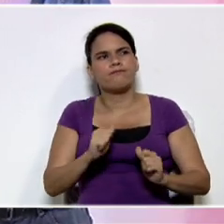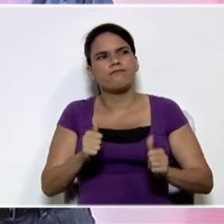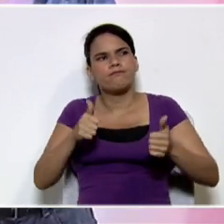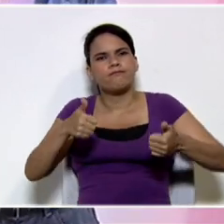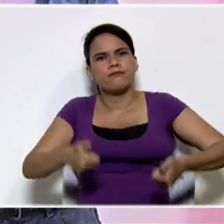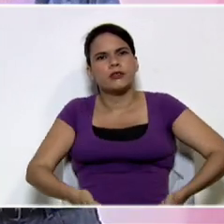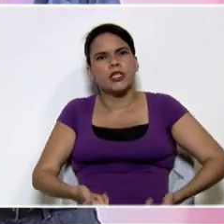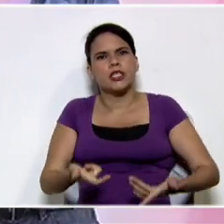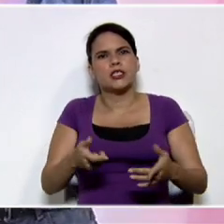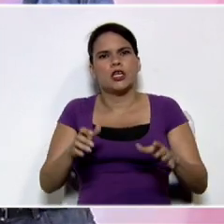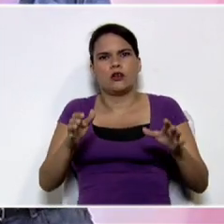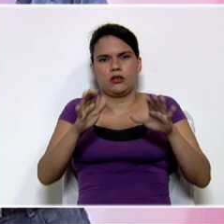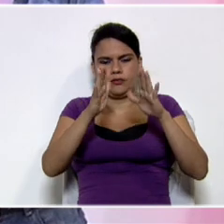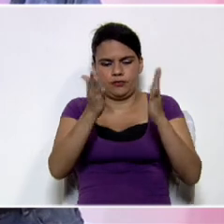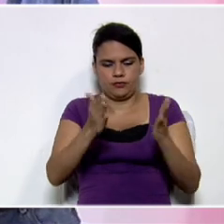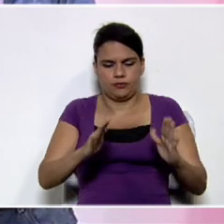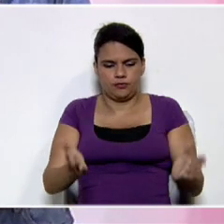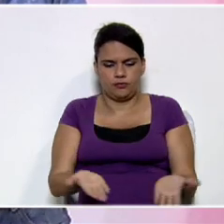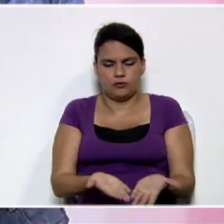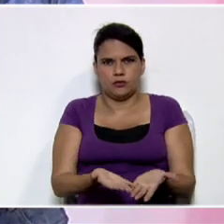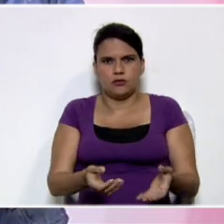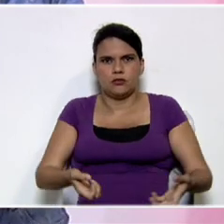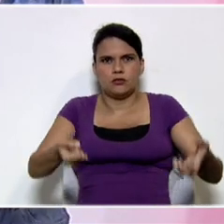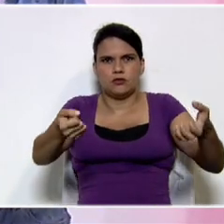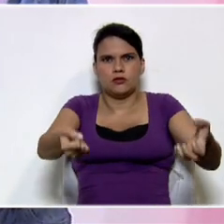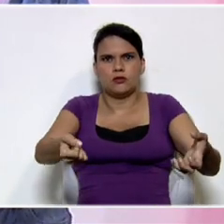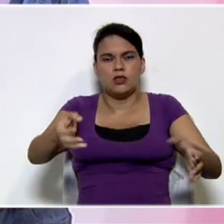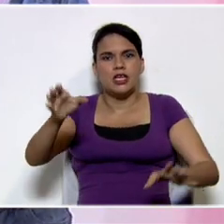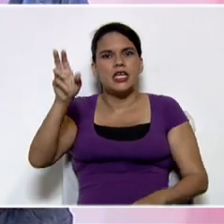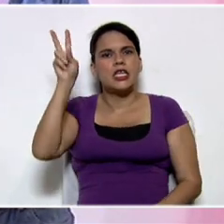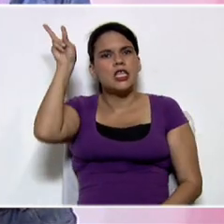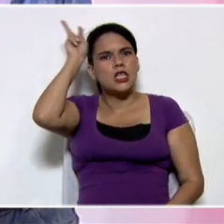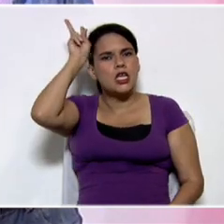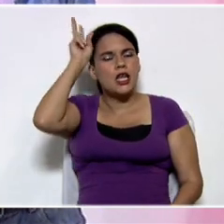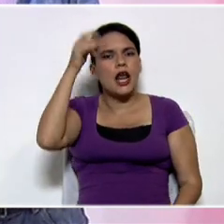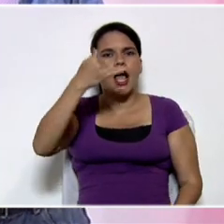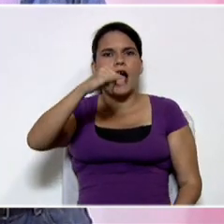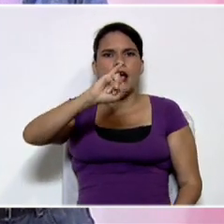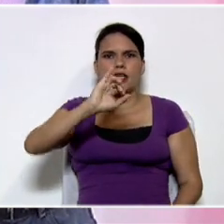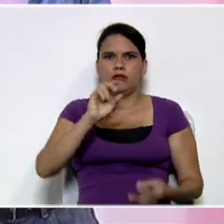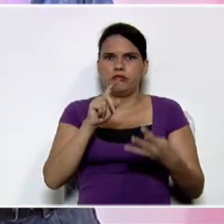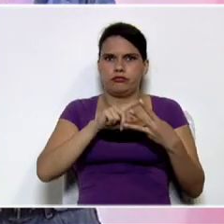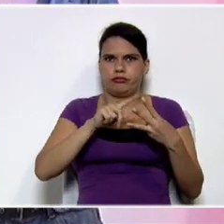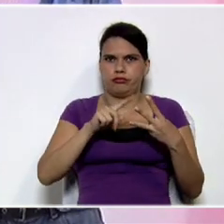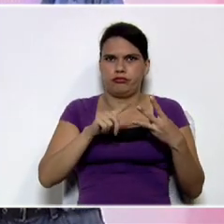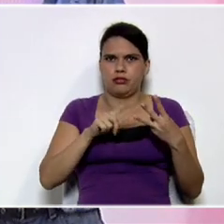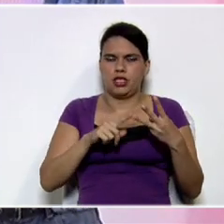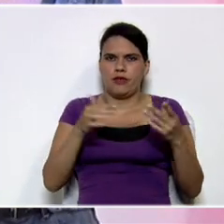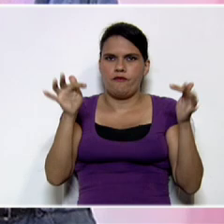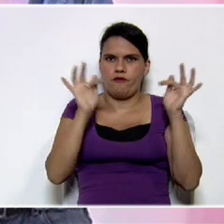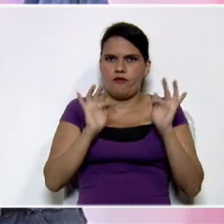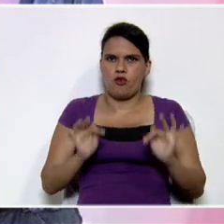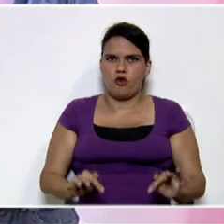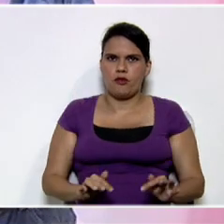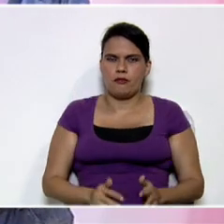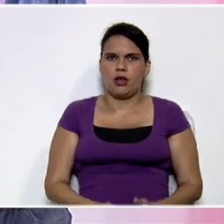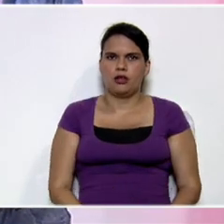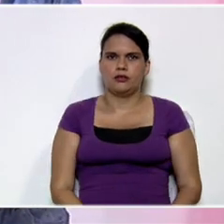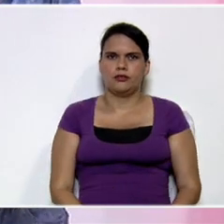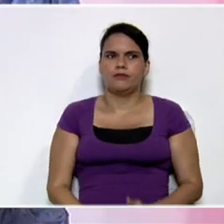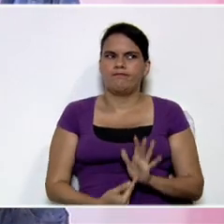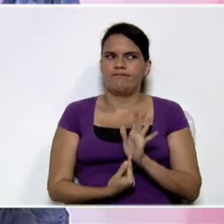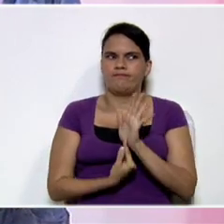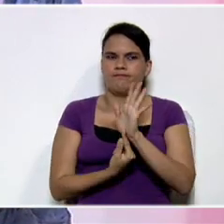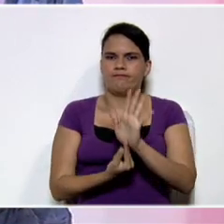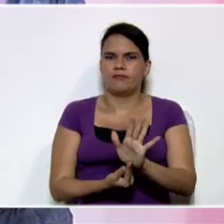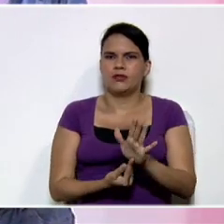que es la artesanía indígena. Allí se destacan tres, digamos, formas más